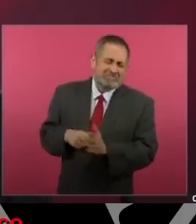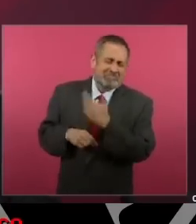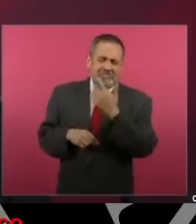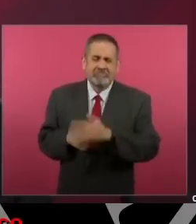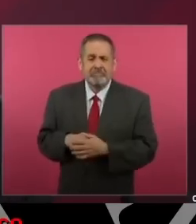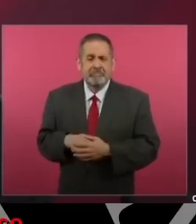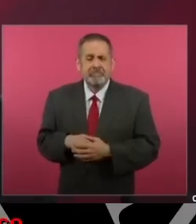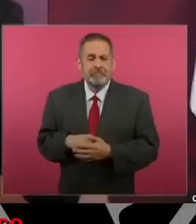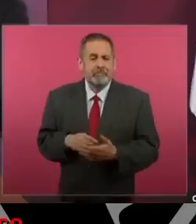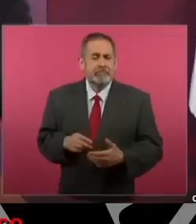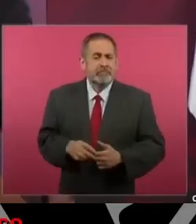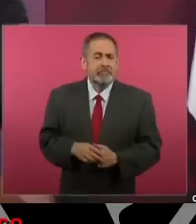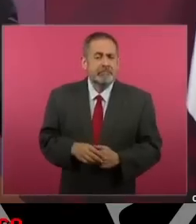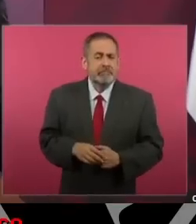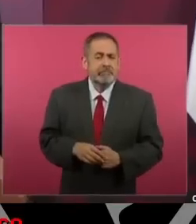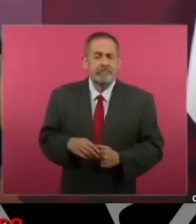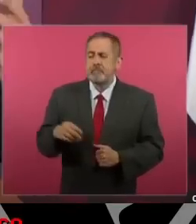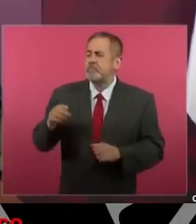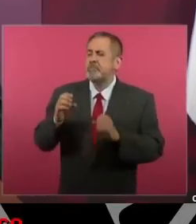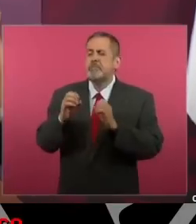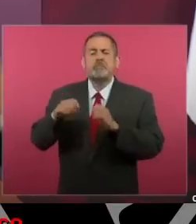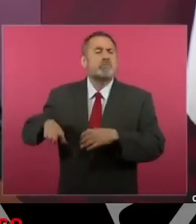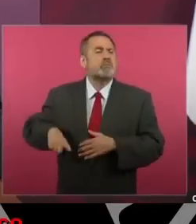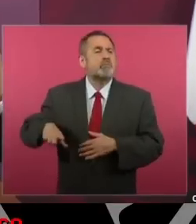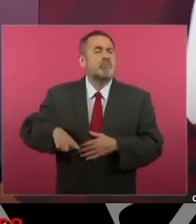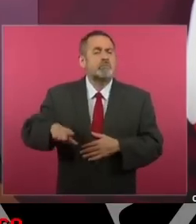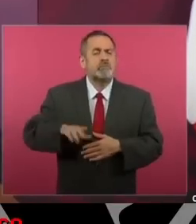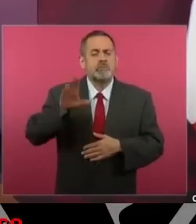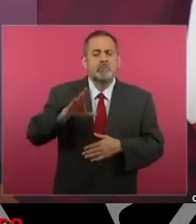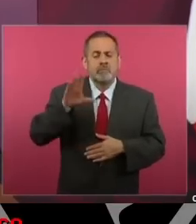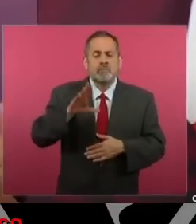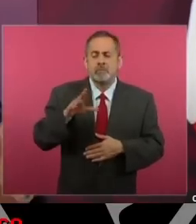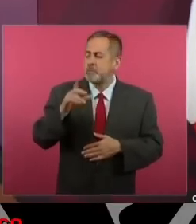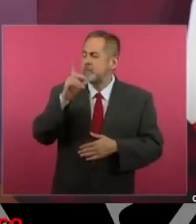el estado debe ser policía